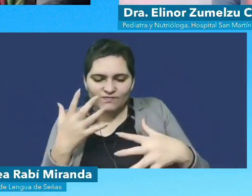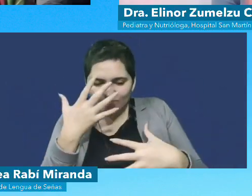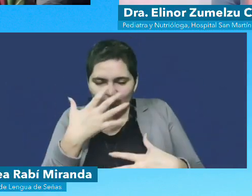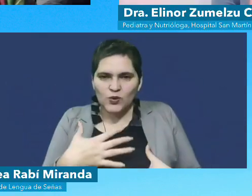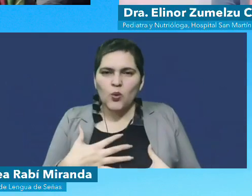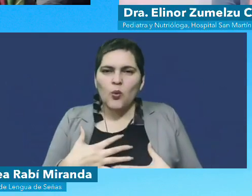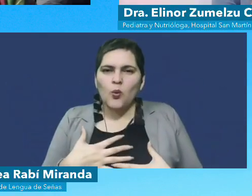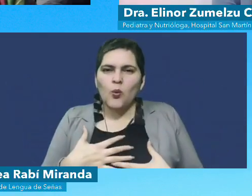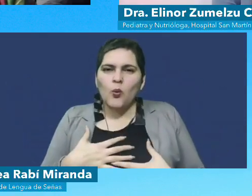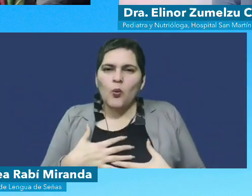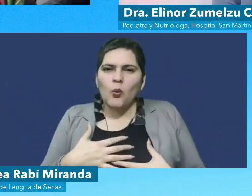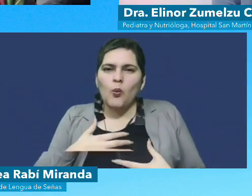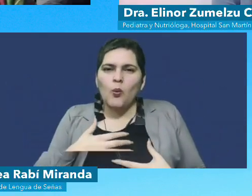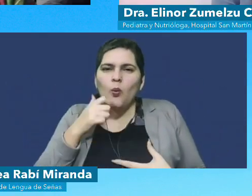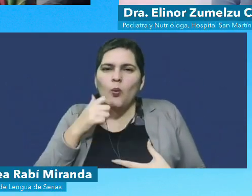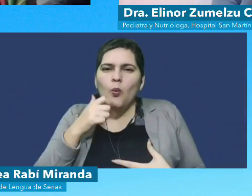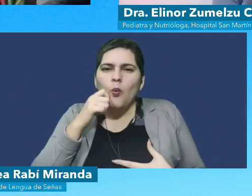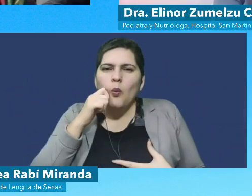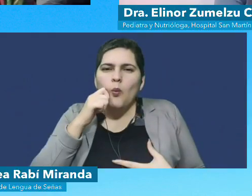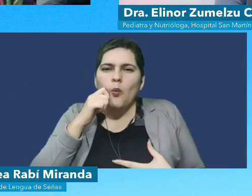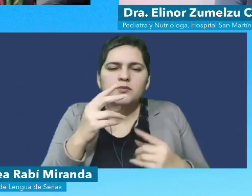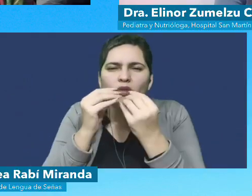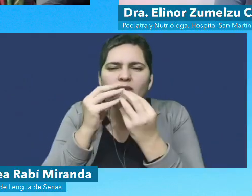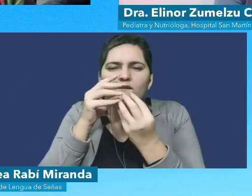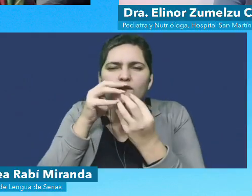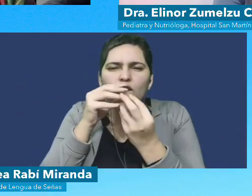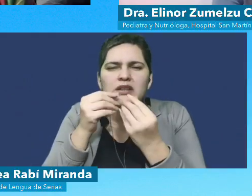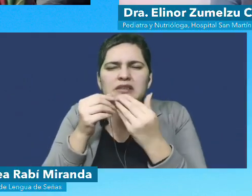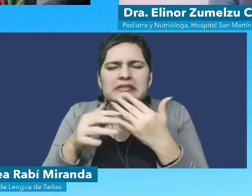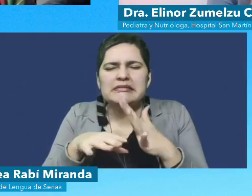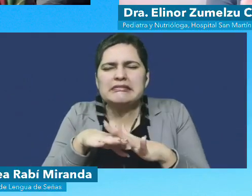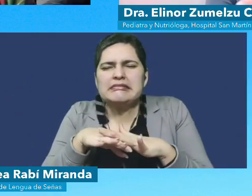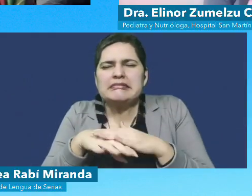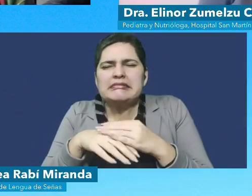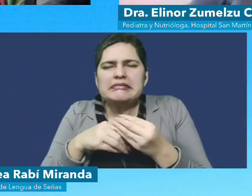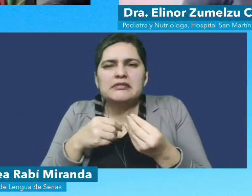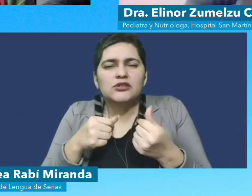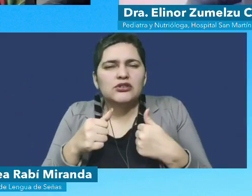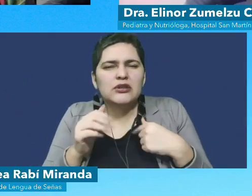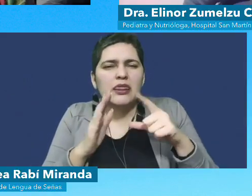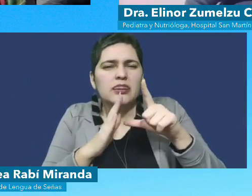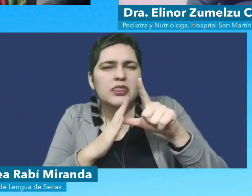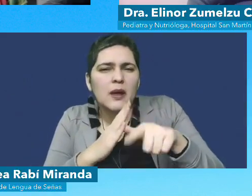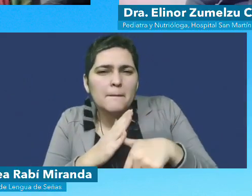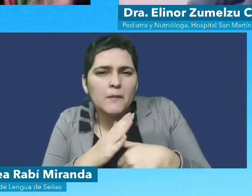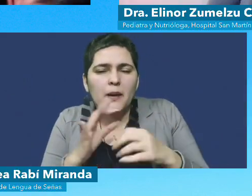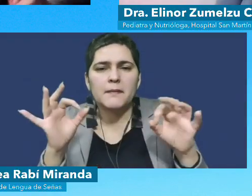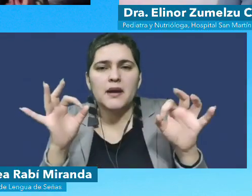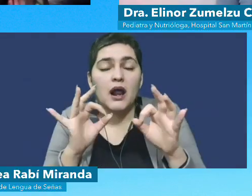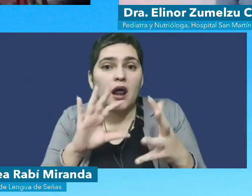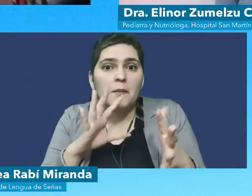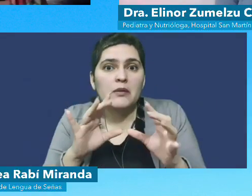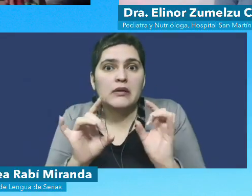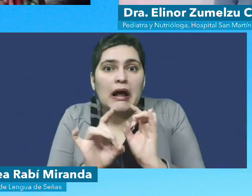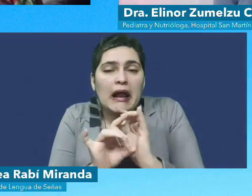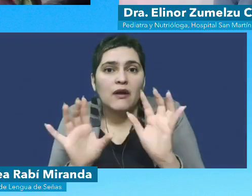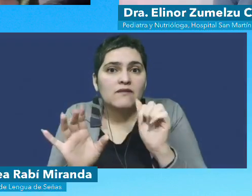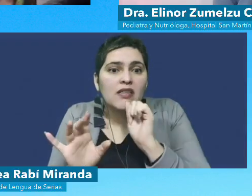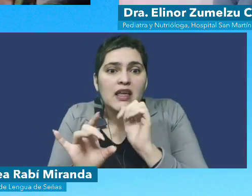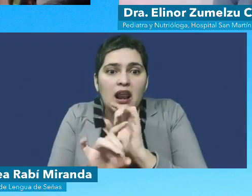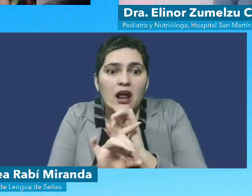dentro de la boca que tiene que ver con sentir, por eso yo me demoré y a lo mejor lamento que no se haya entendido bien, pero... No, doctora, yo